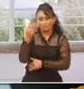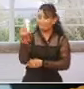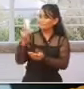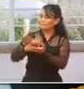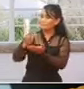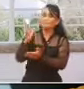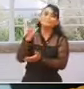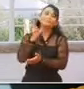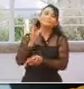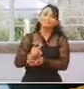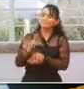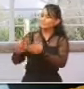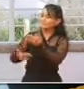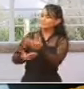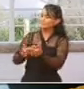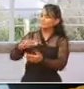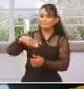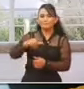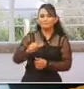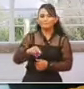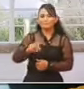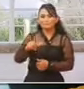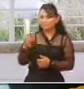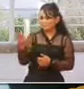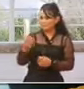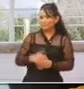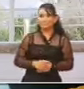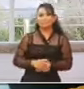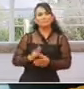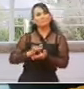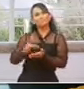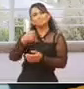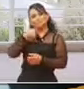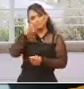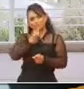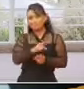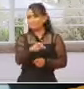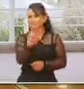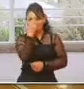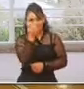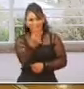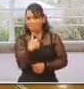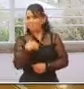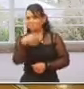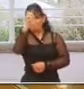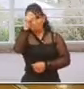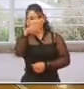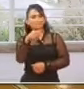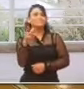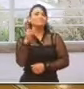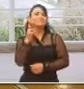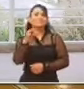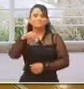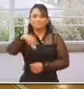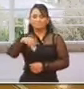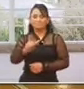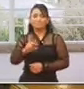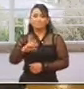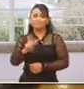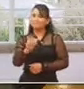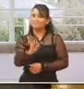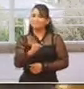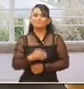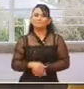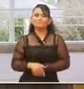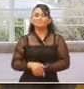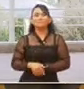regidora. Tiene el uso de la voz el regidor José Manuel Sánchez Nieto. Gracias, secretario. Toda la razón y coincido totalmente con la regidora María Alemán. Y decía José